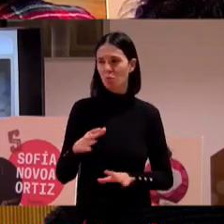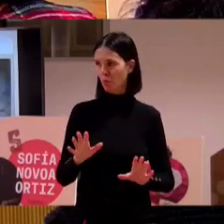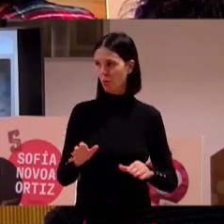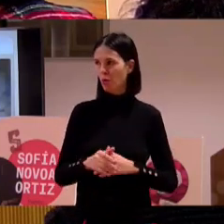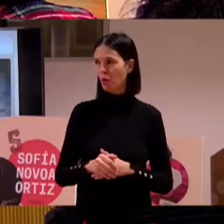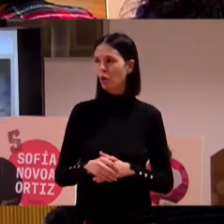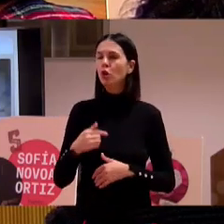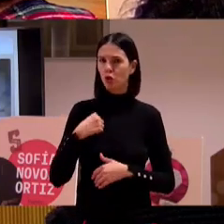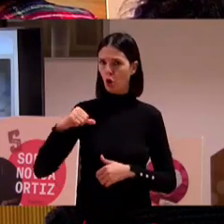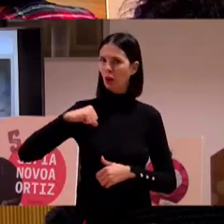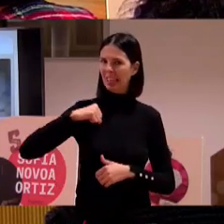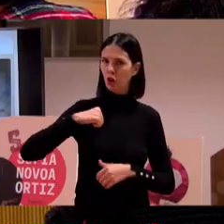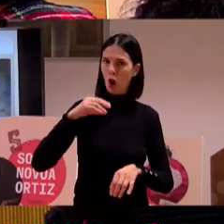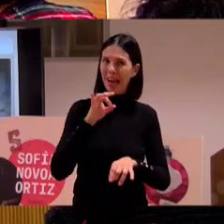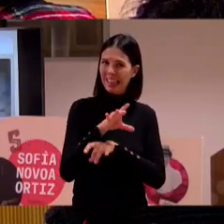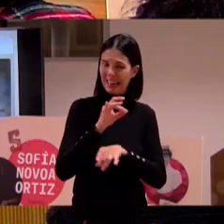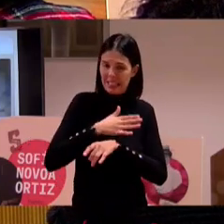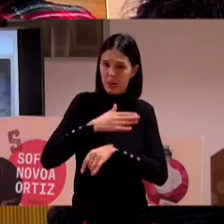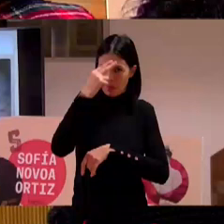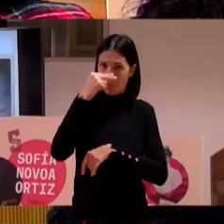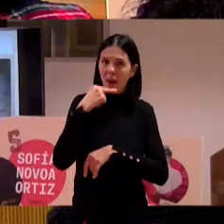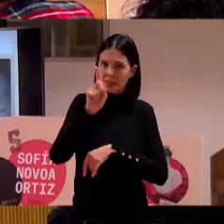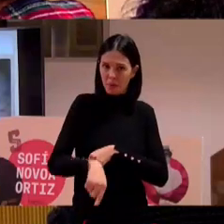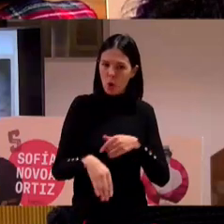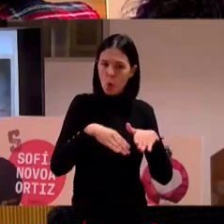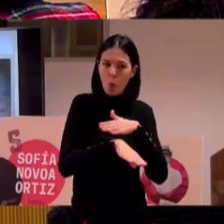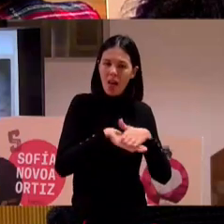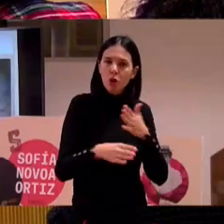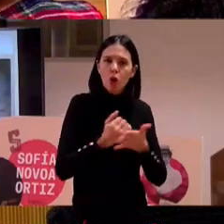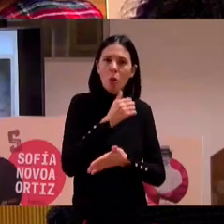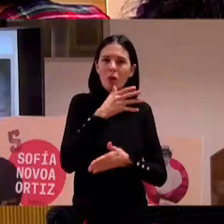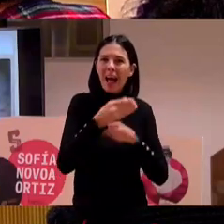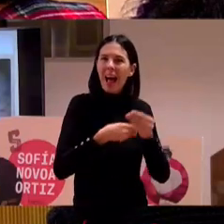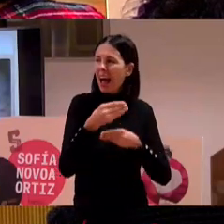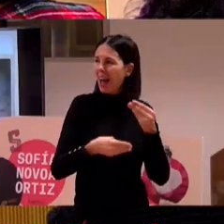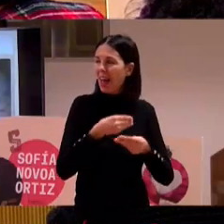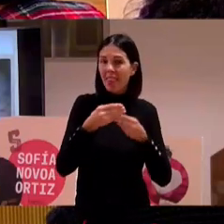tengo las cartas de mi padre, se conservo, porque hacía copias con